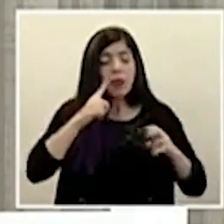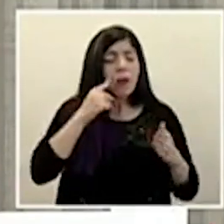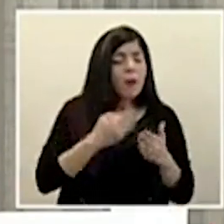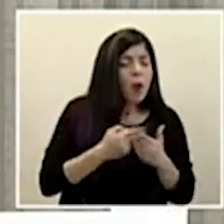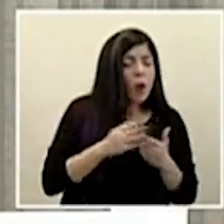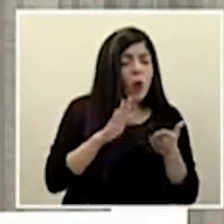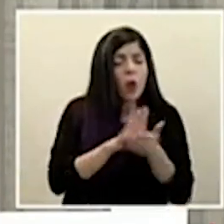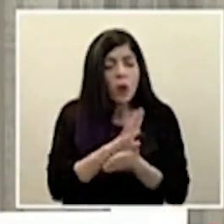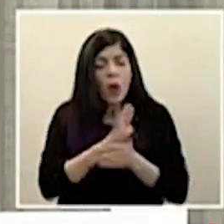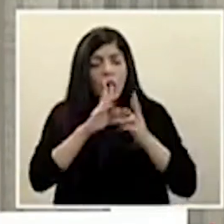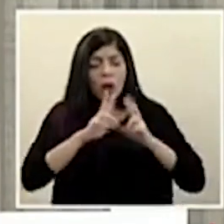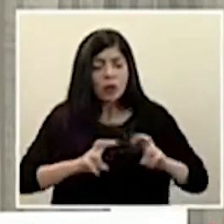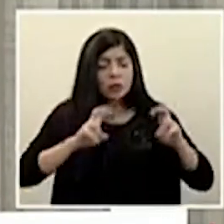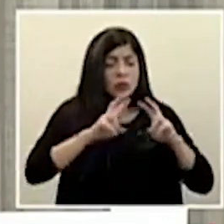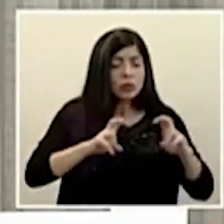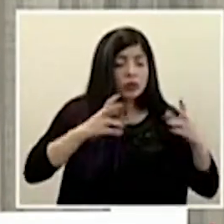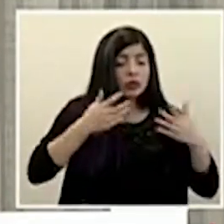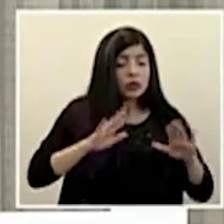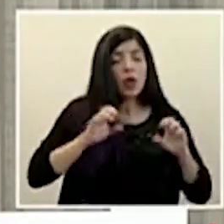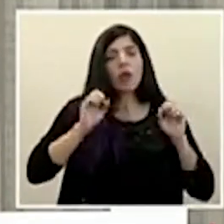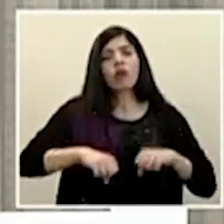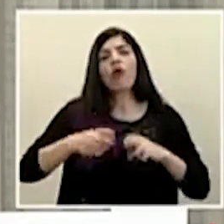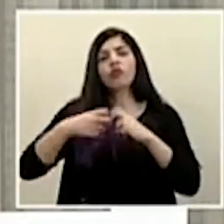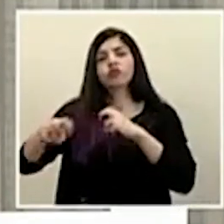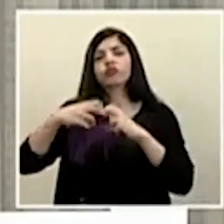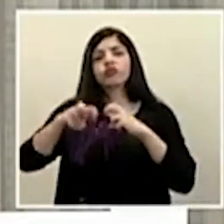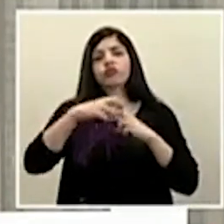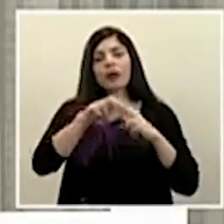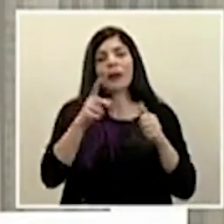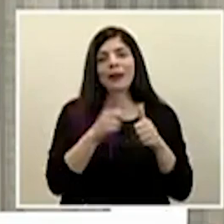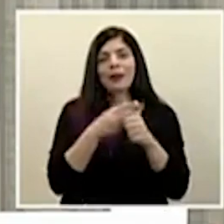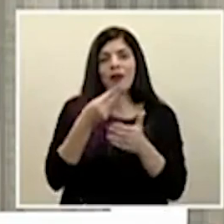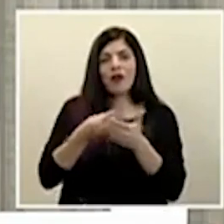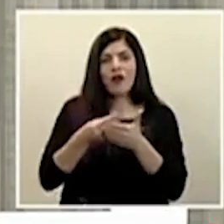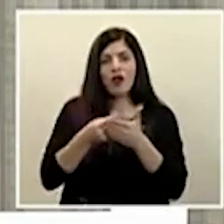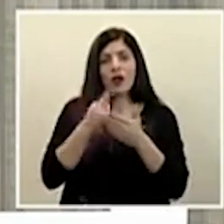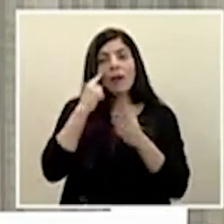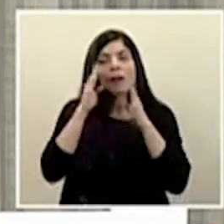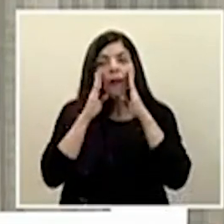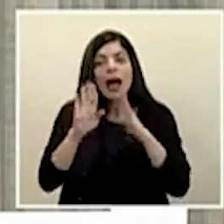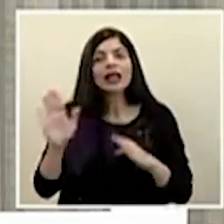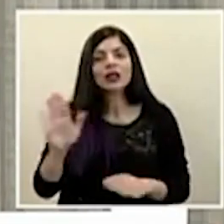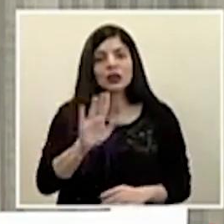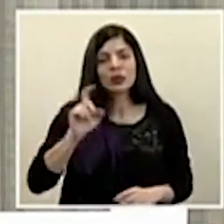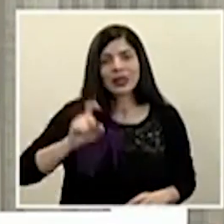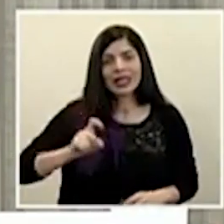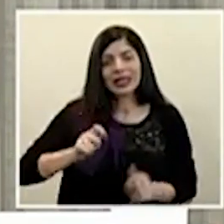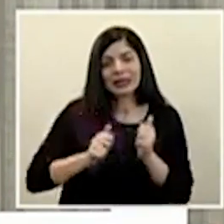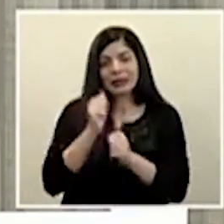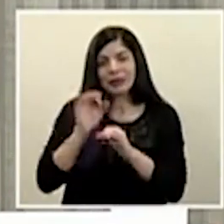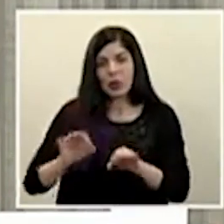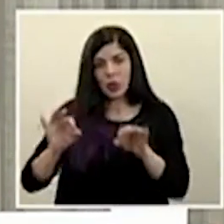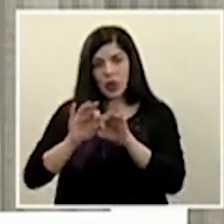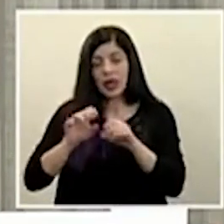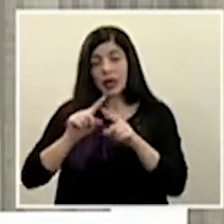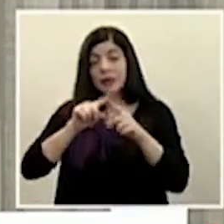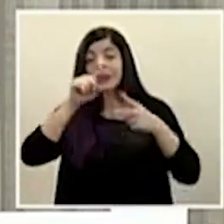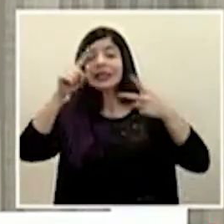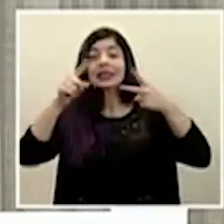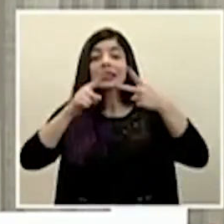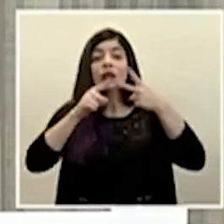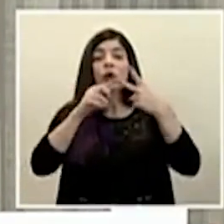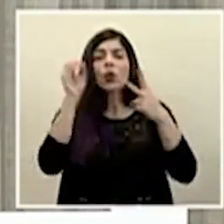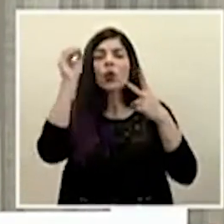de documentación puedan entonces recibir los primeros recursos para atender esas necesidades elementales. Pero el segundo de los